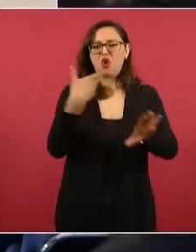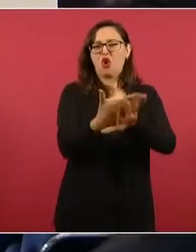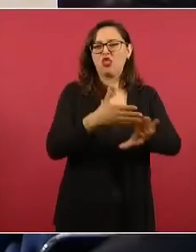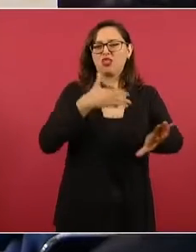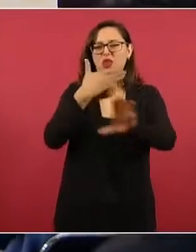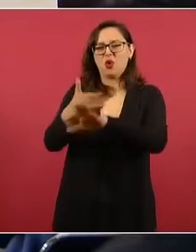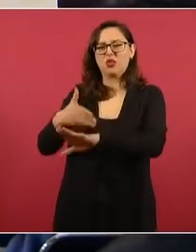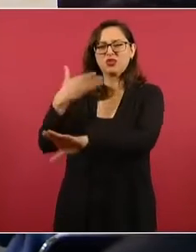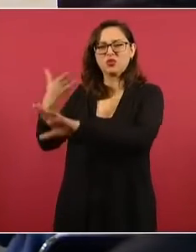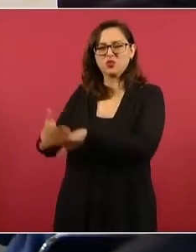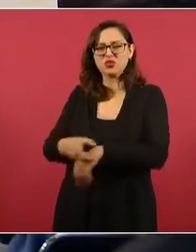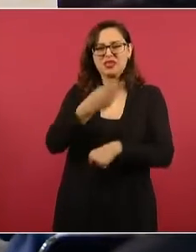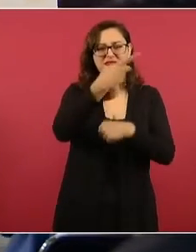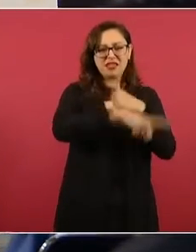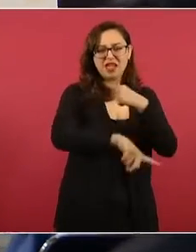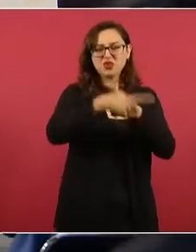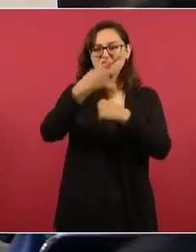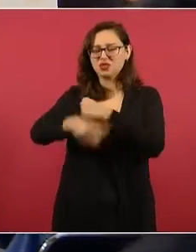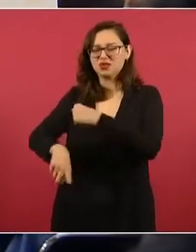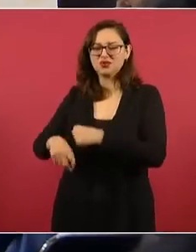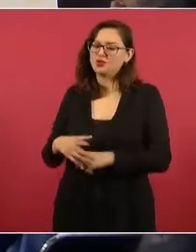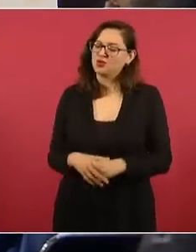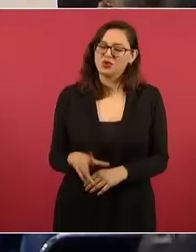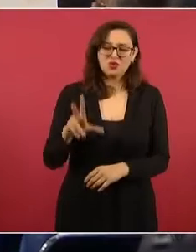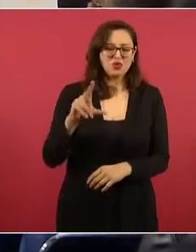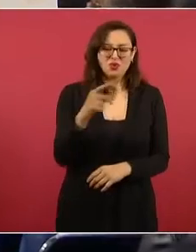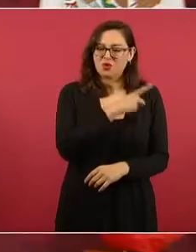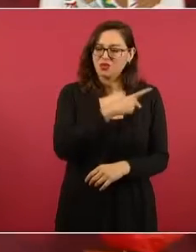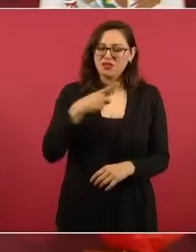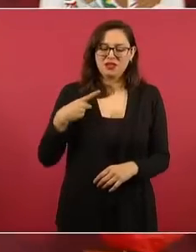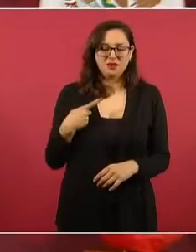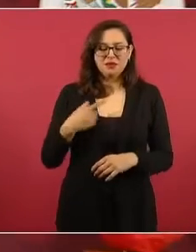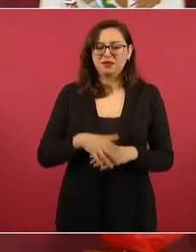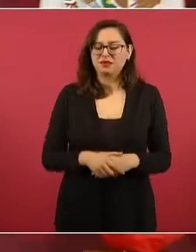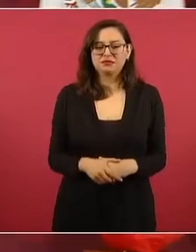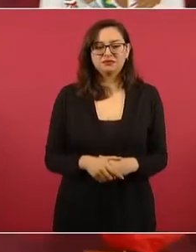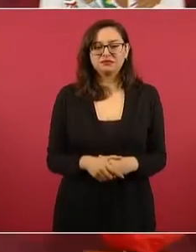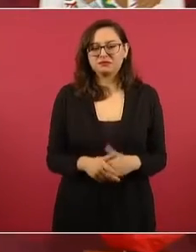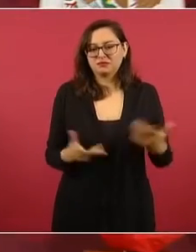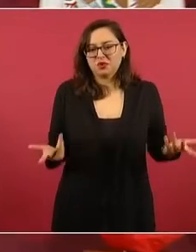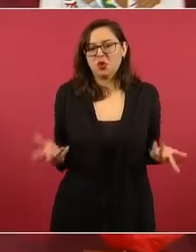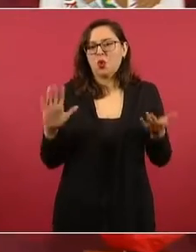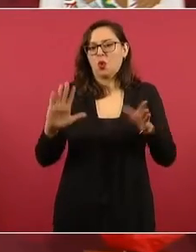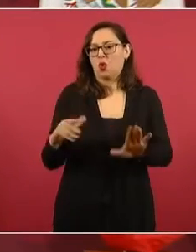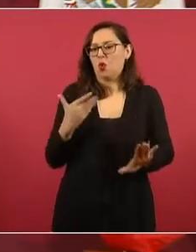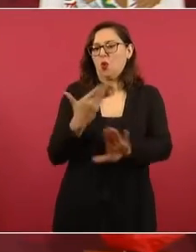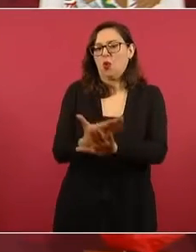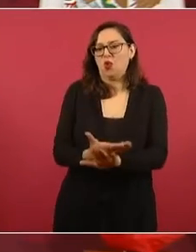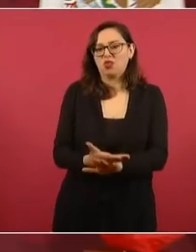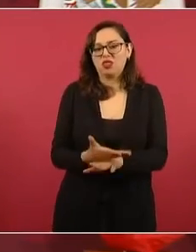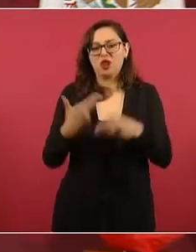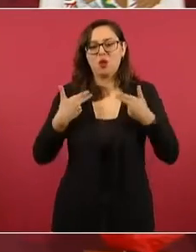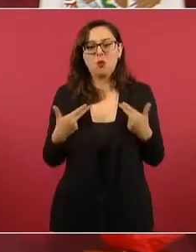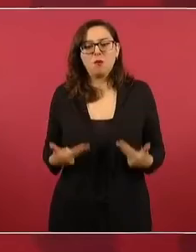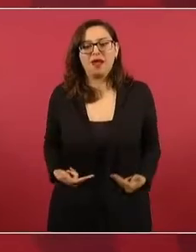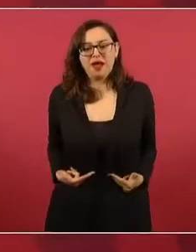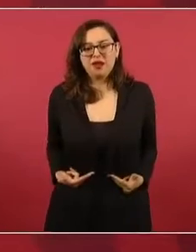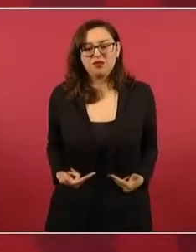afectando al prójimo, a otros seres humanos.